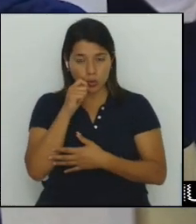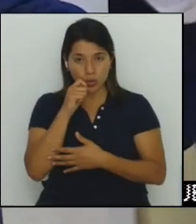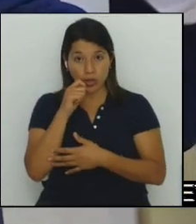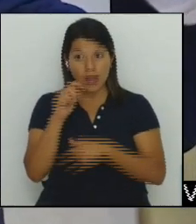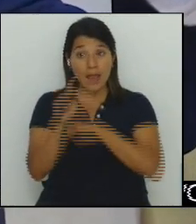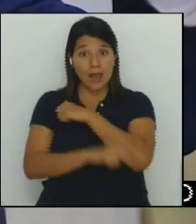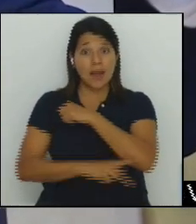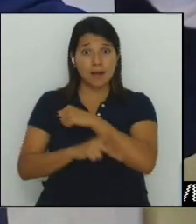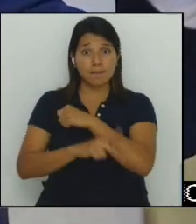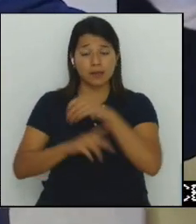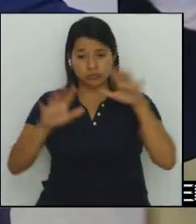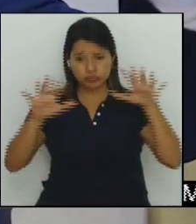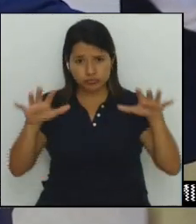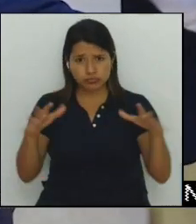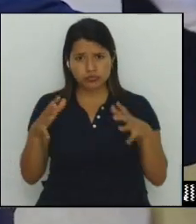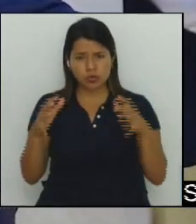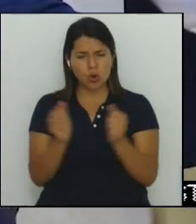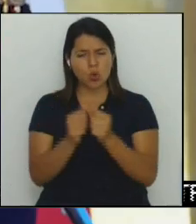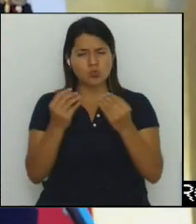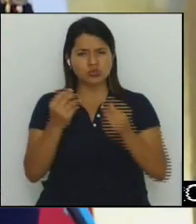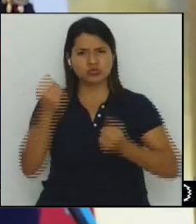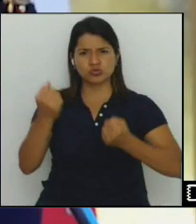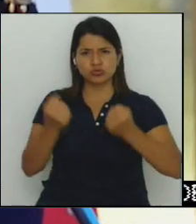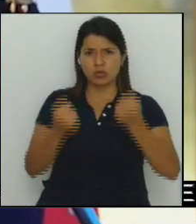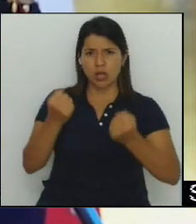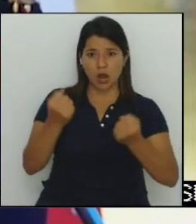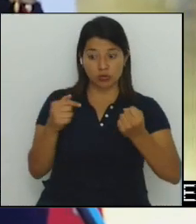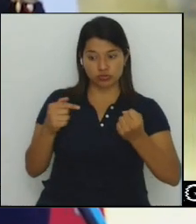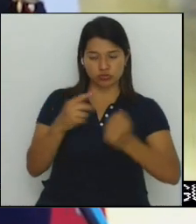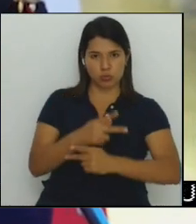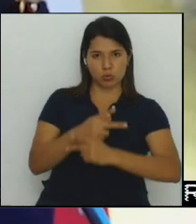de vehículos blindados y tanques ligeros.